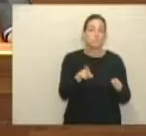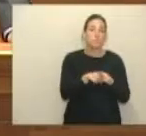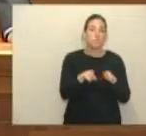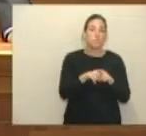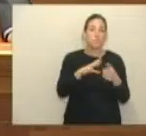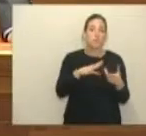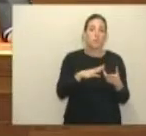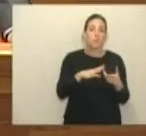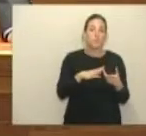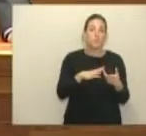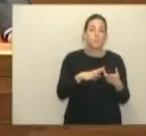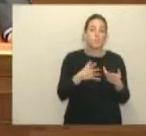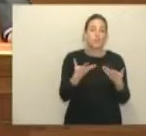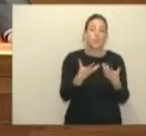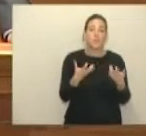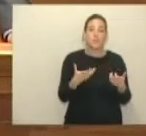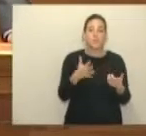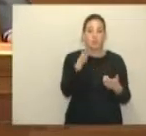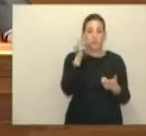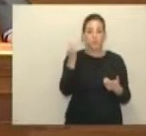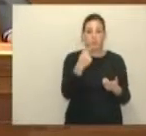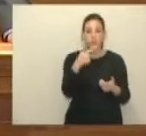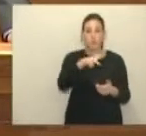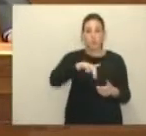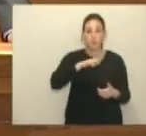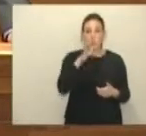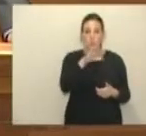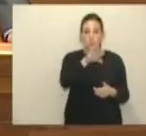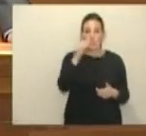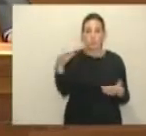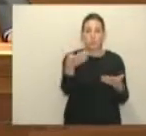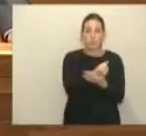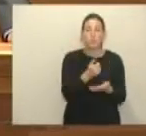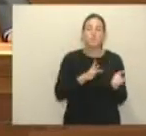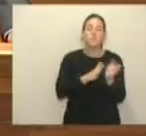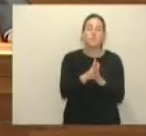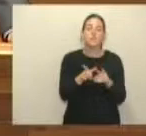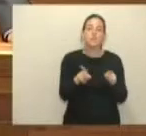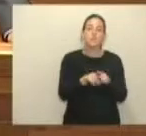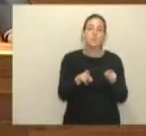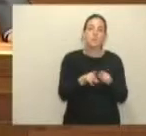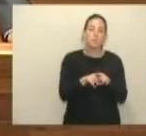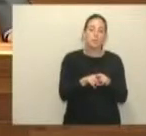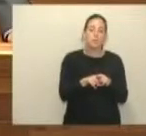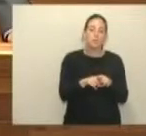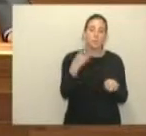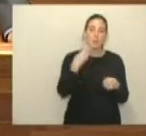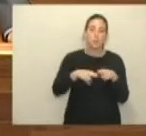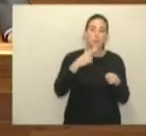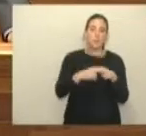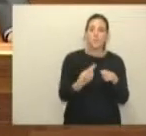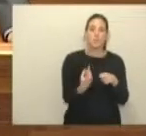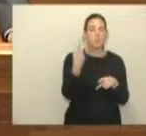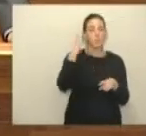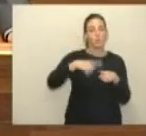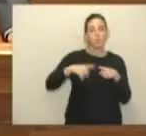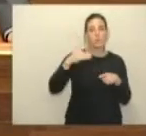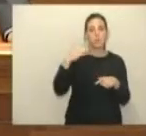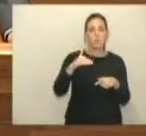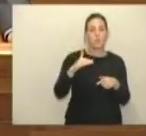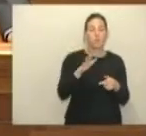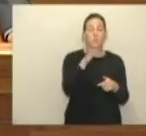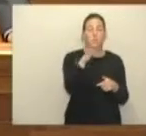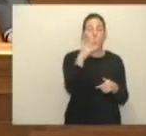expresión francesa, pero voy a decirlo en castellano para que todos nos entendamos, es uno de los grandes males de la política. La diferencia que hay